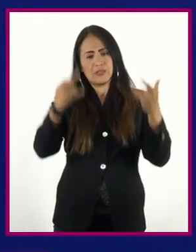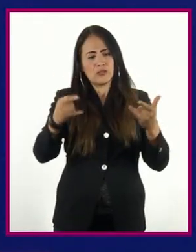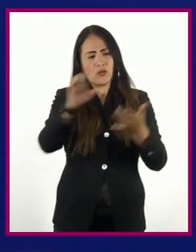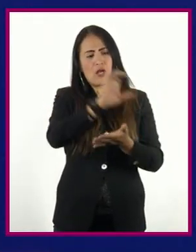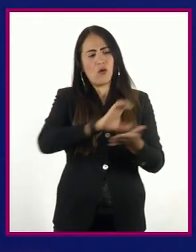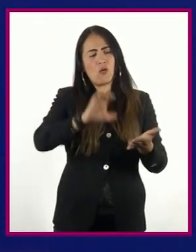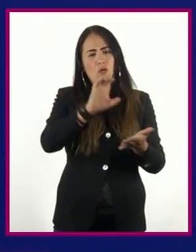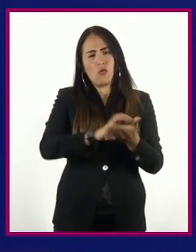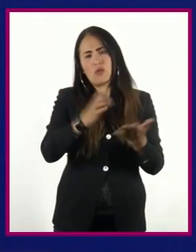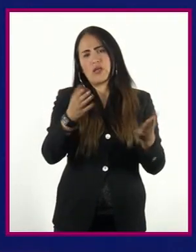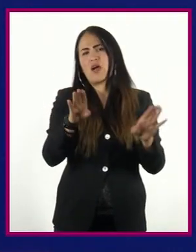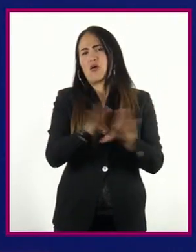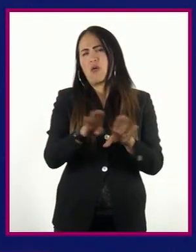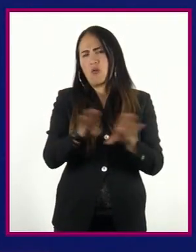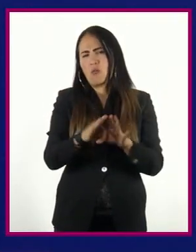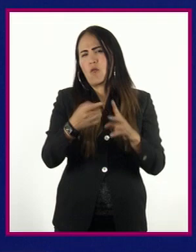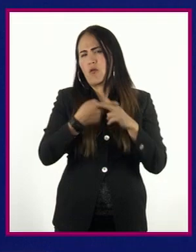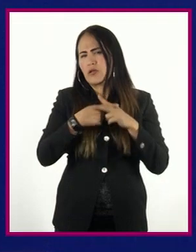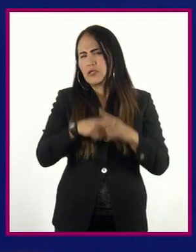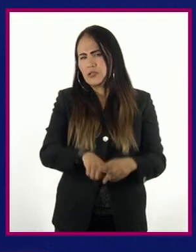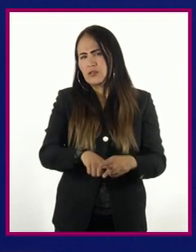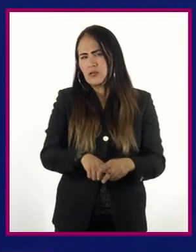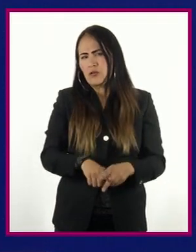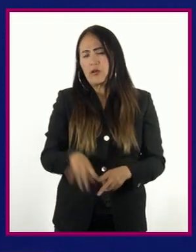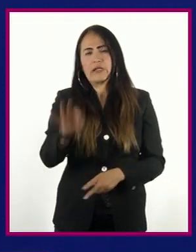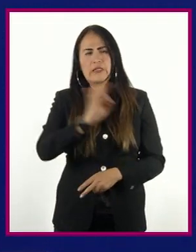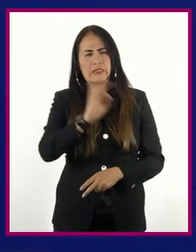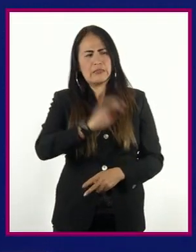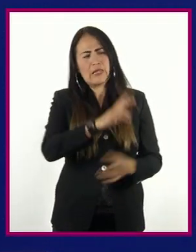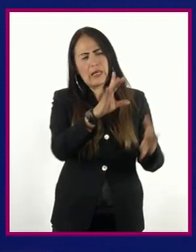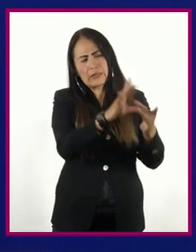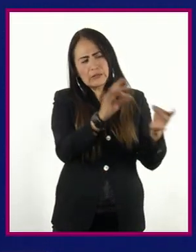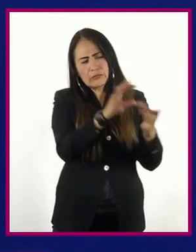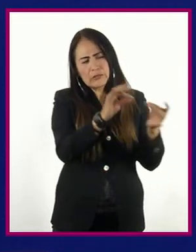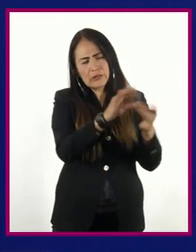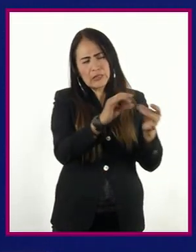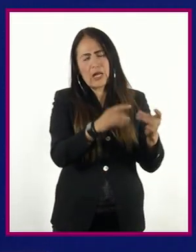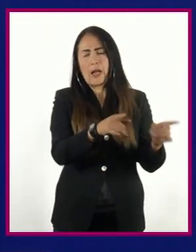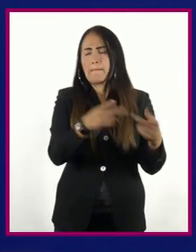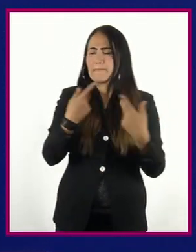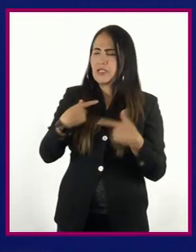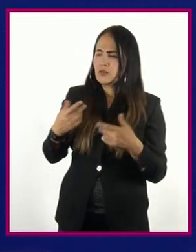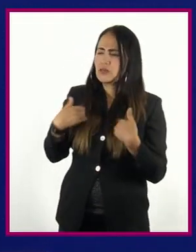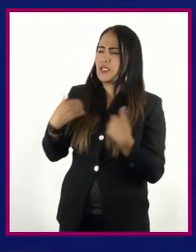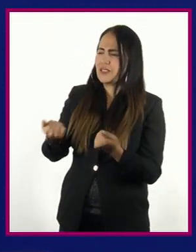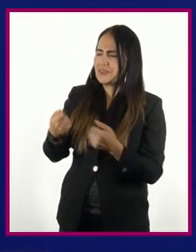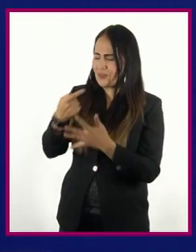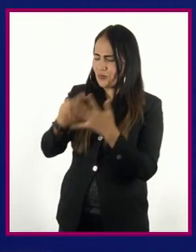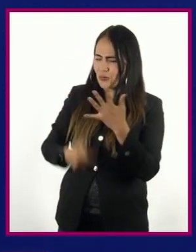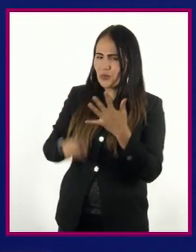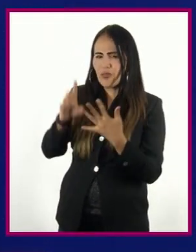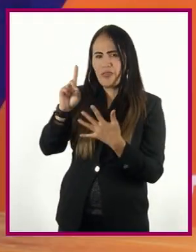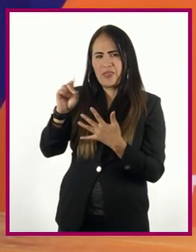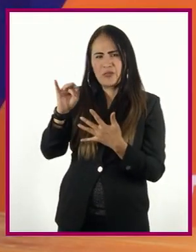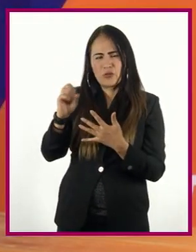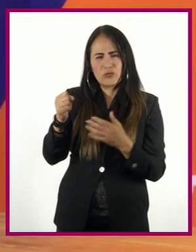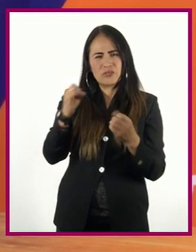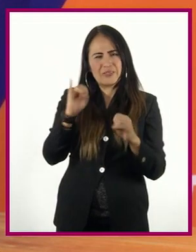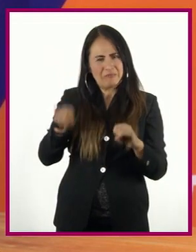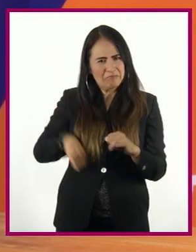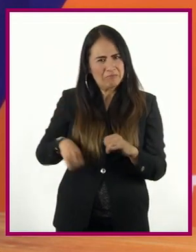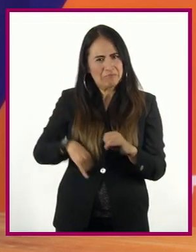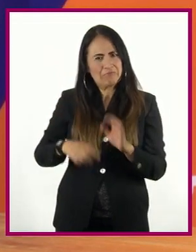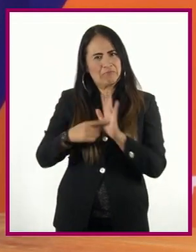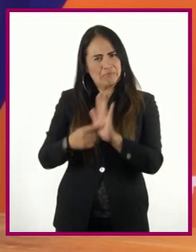colonia, puede que al mencionárselo ayudemos al entrevistado a revelar datos muy interesantes.